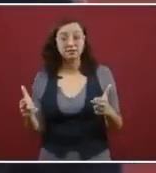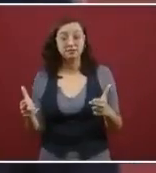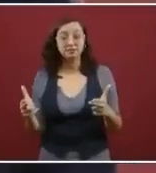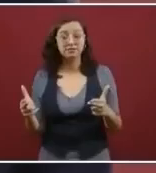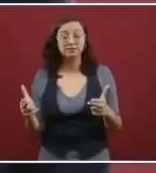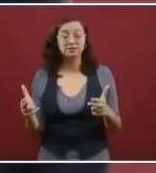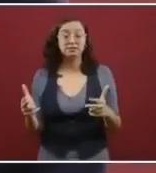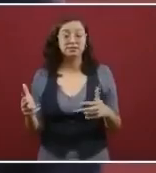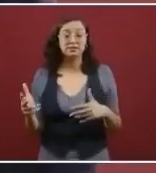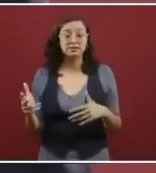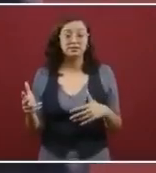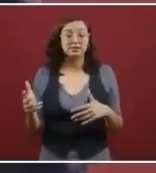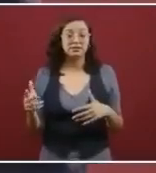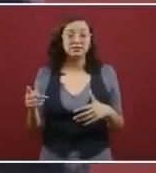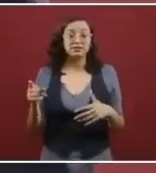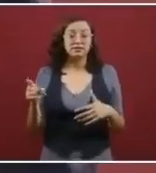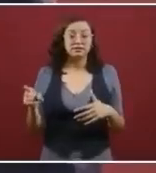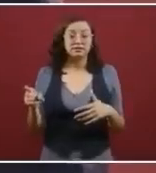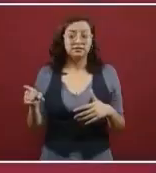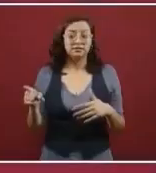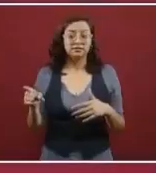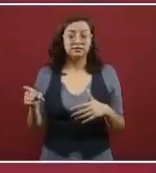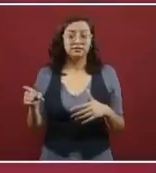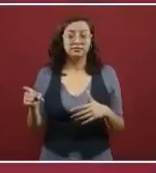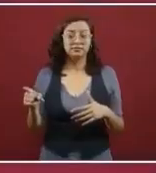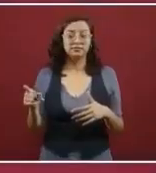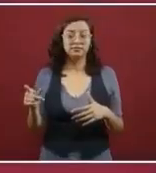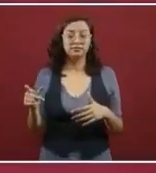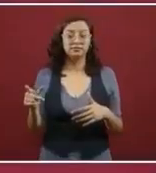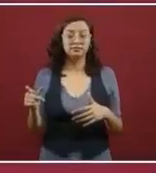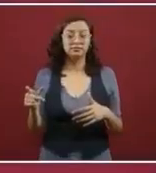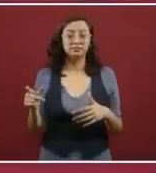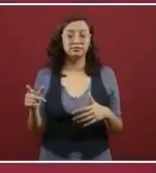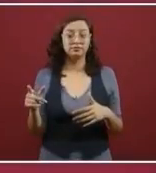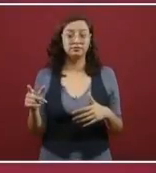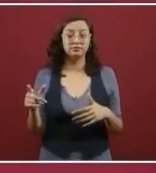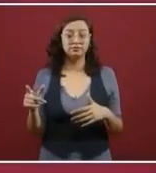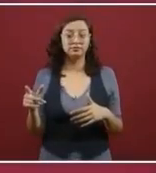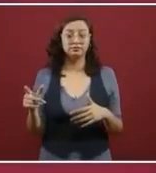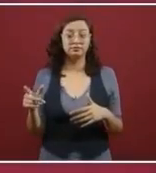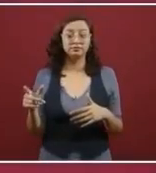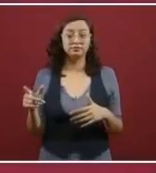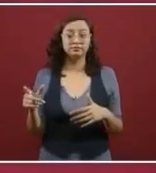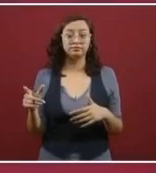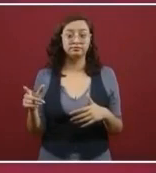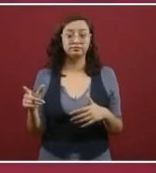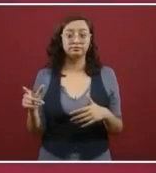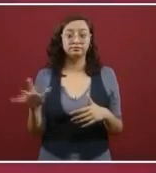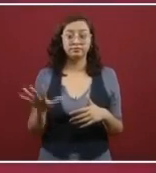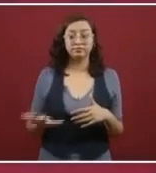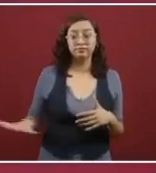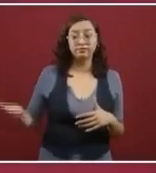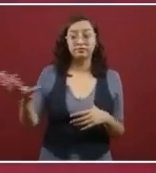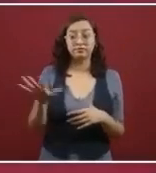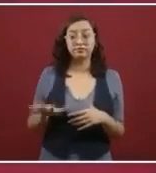donde está ahora el